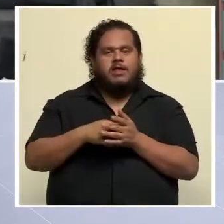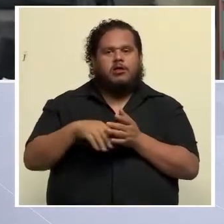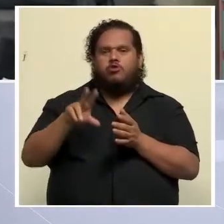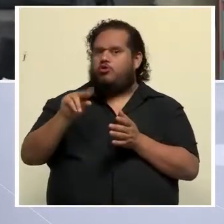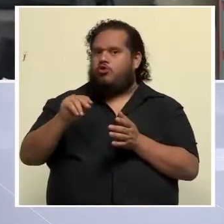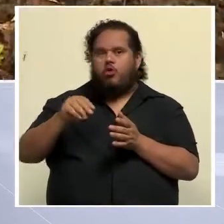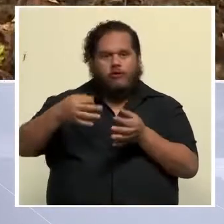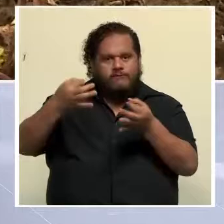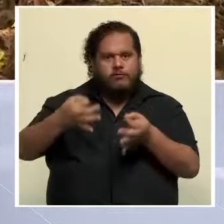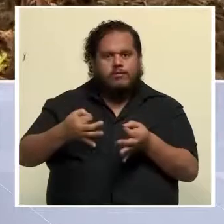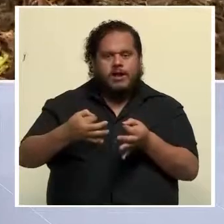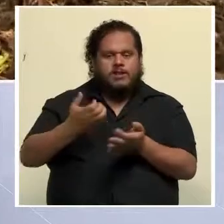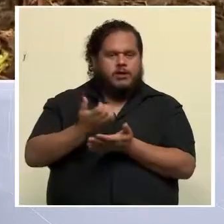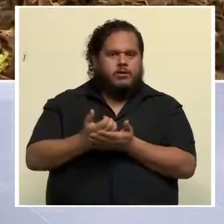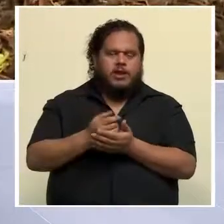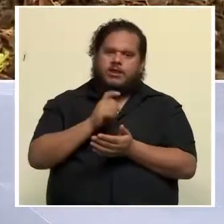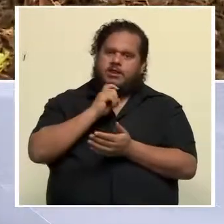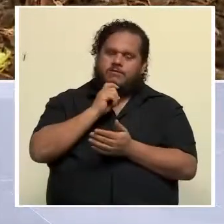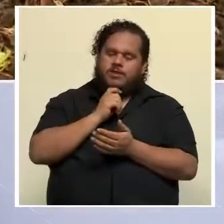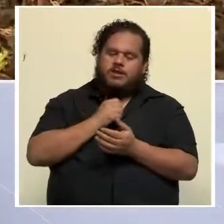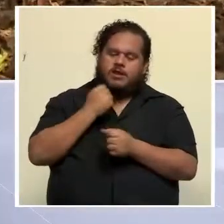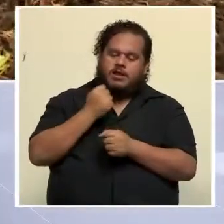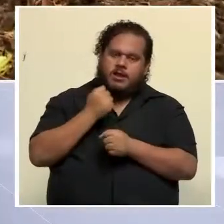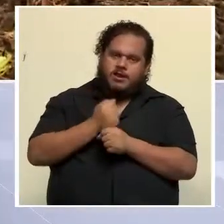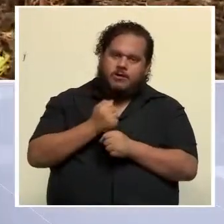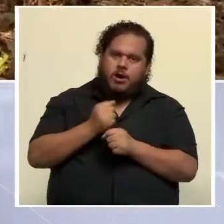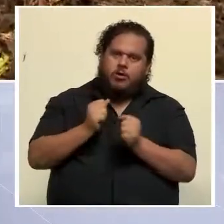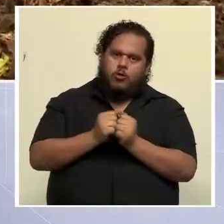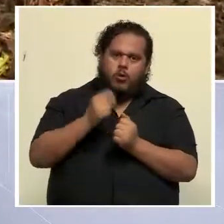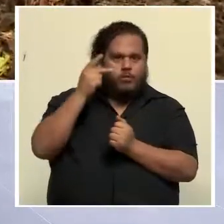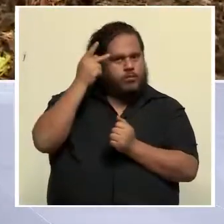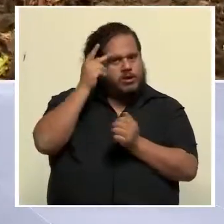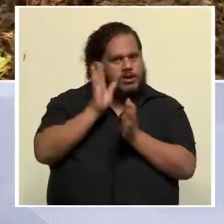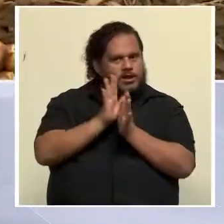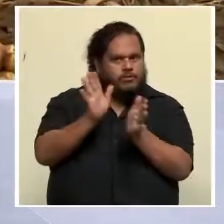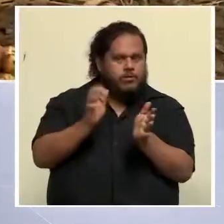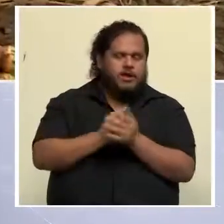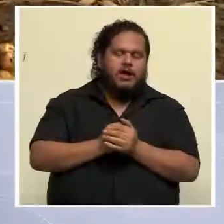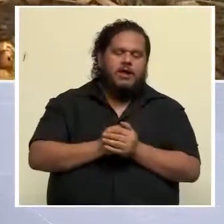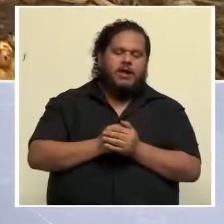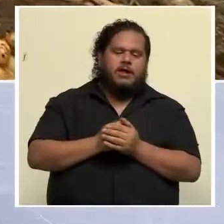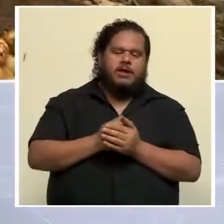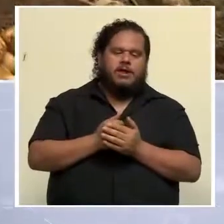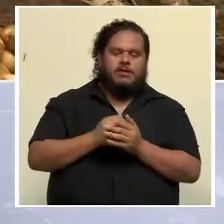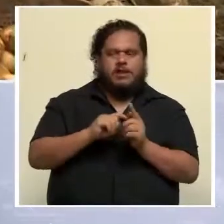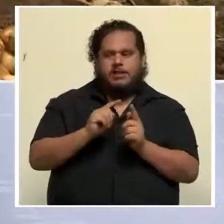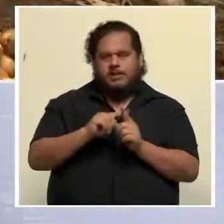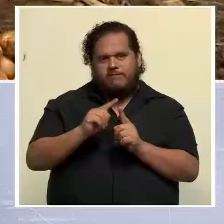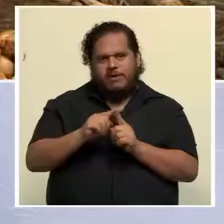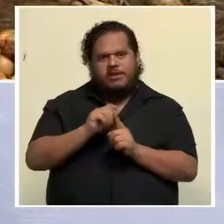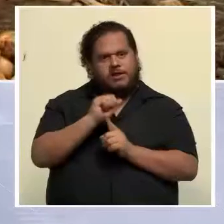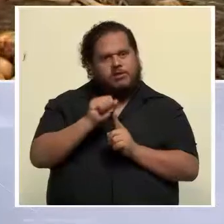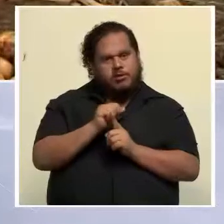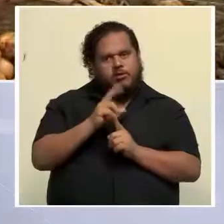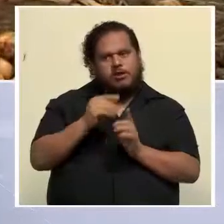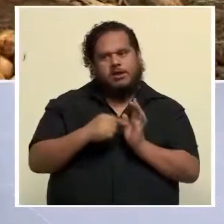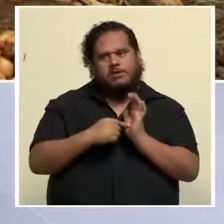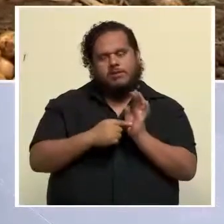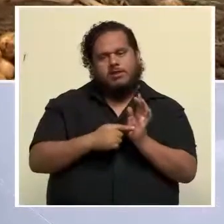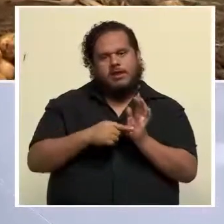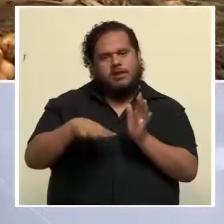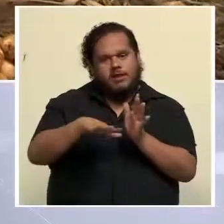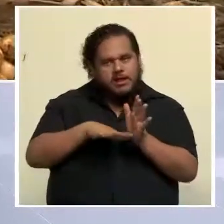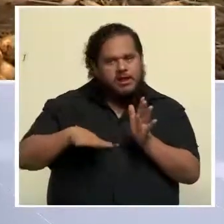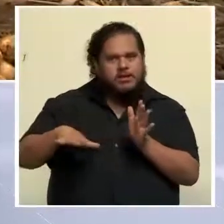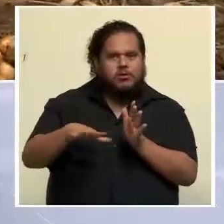poder trabajarlo mediante propuestas de política pública que se articulen desde las distintas instancias y representantes del